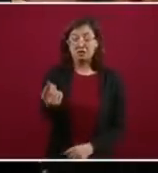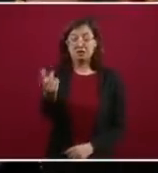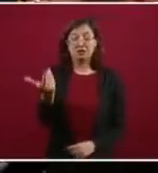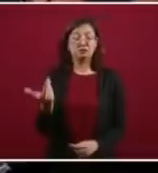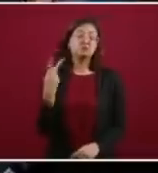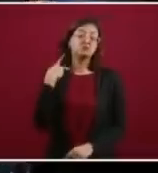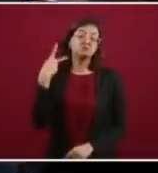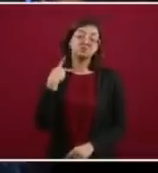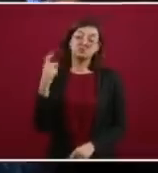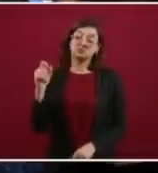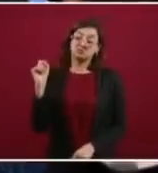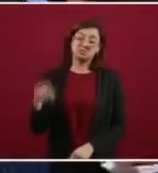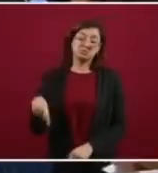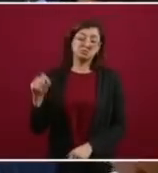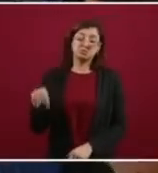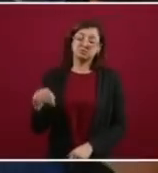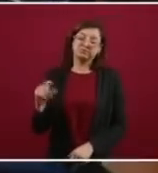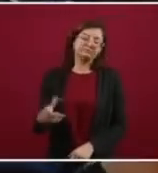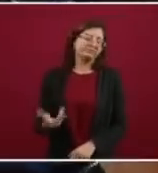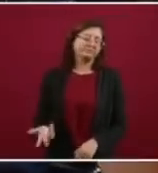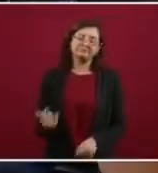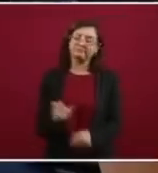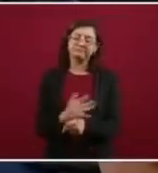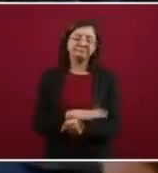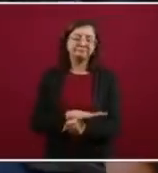en la política,